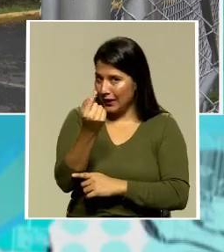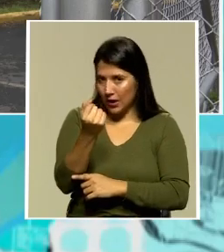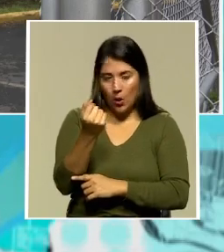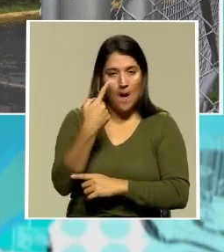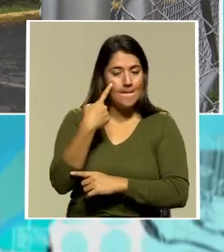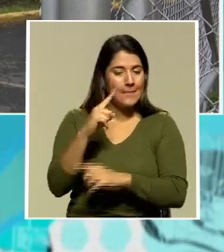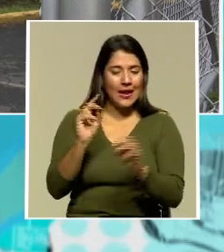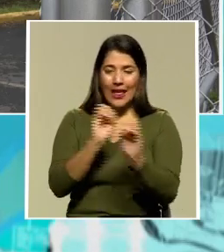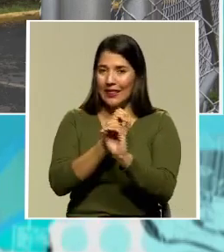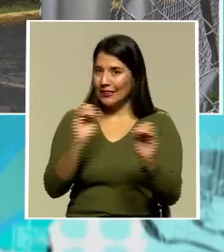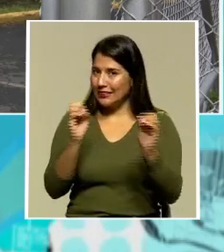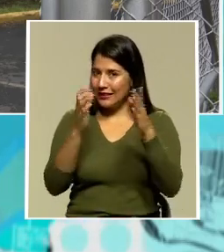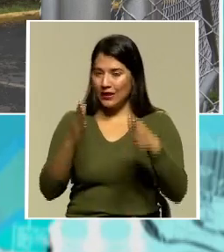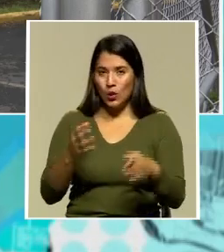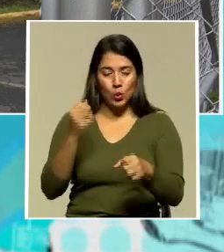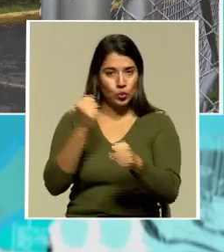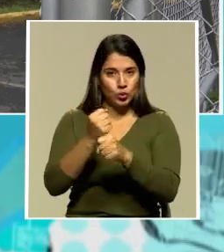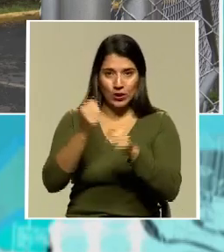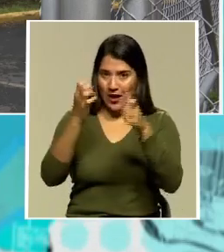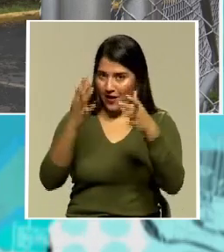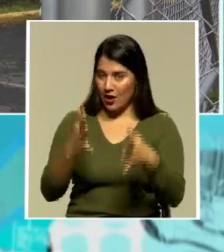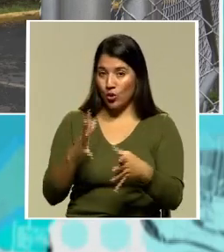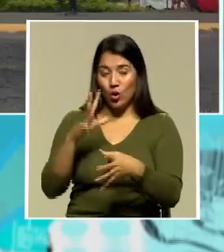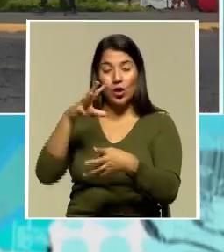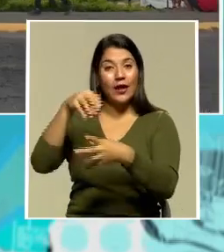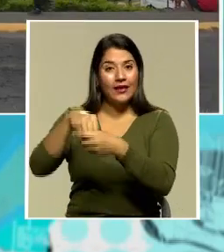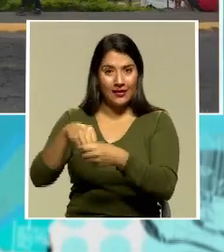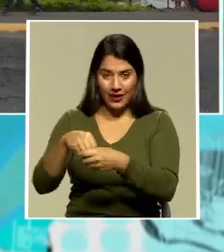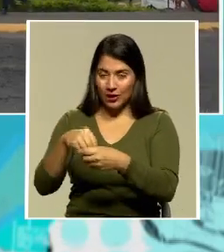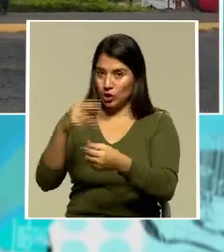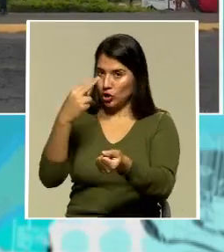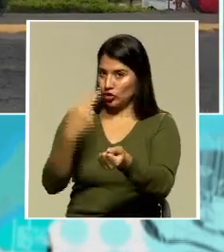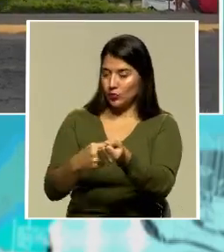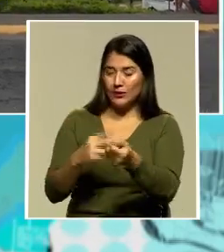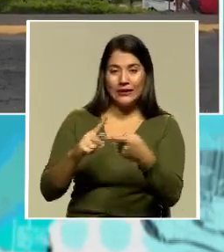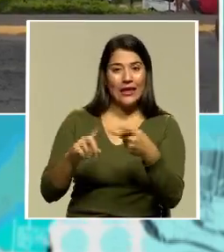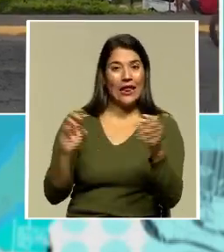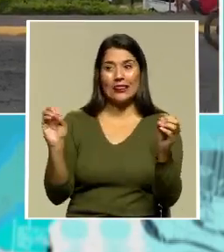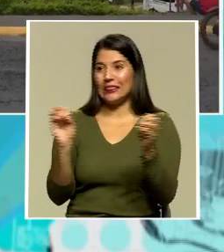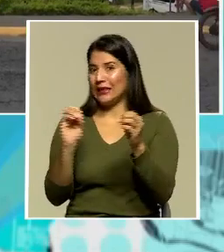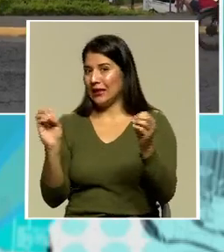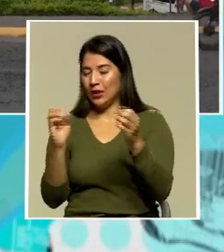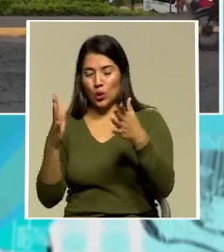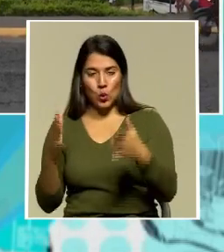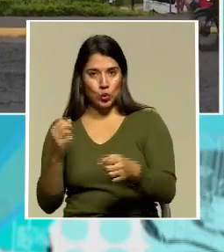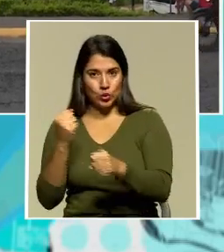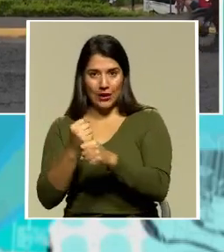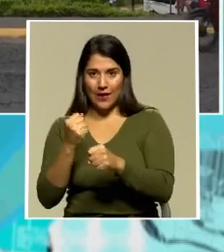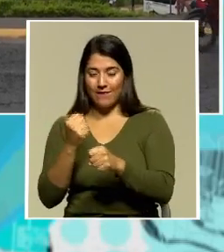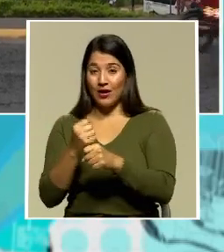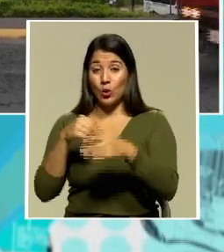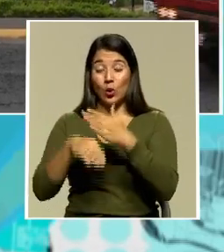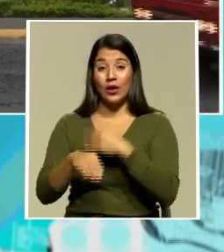los funcionarios que formamos parte ni del hospital ni de la caja como